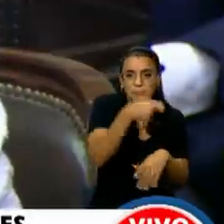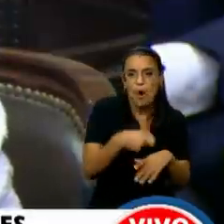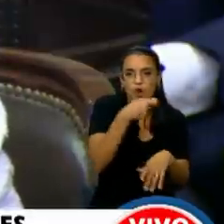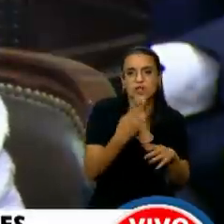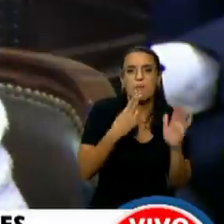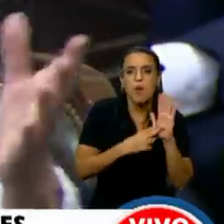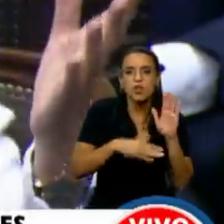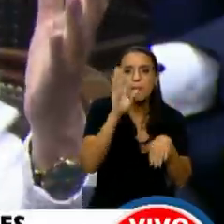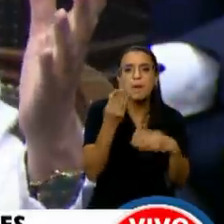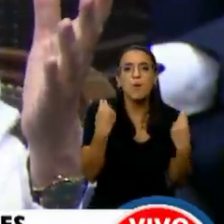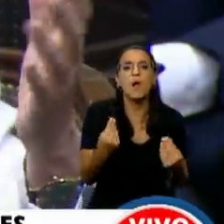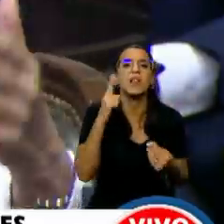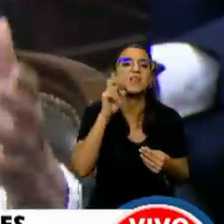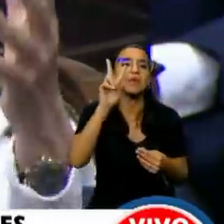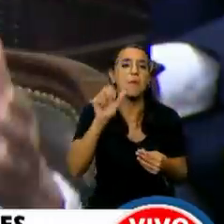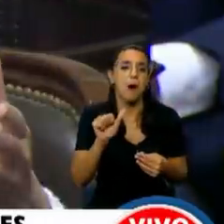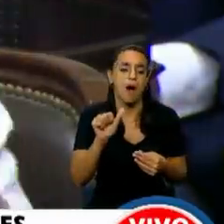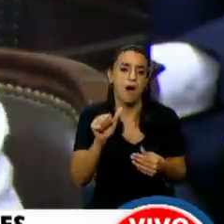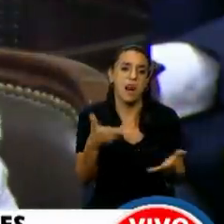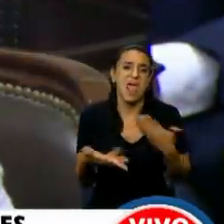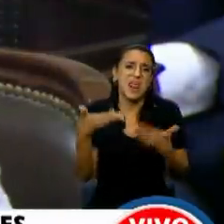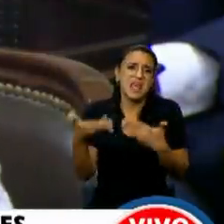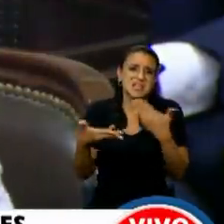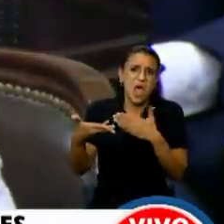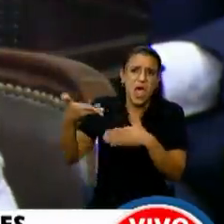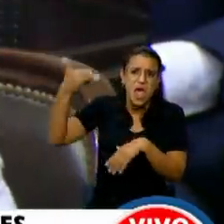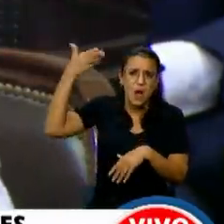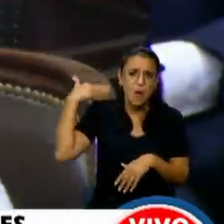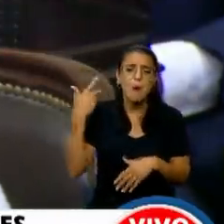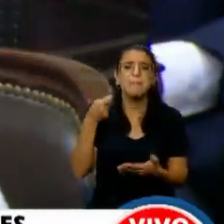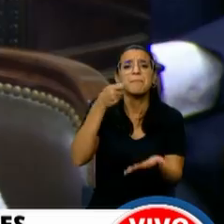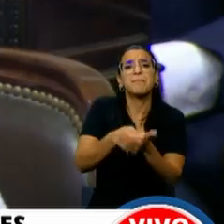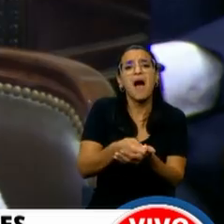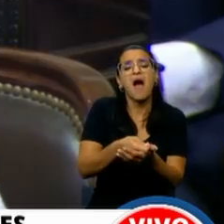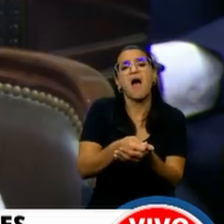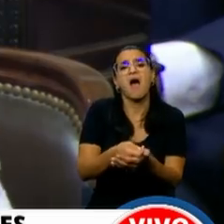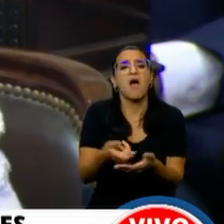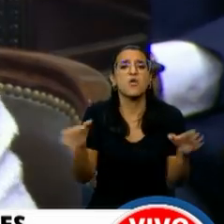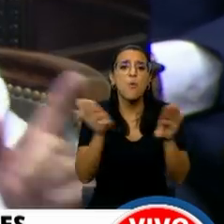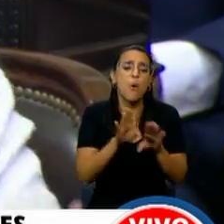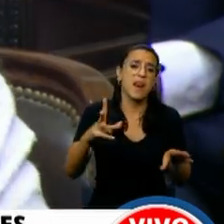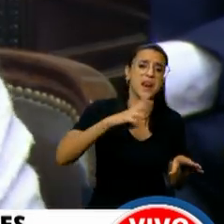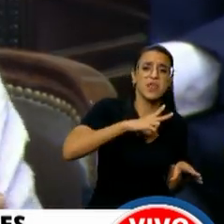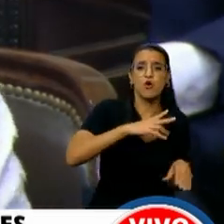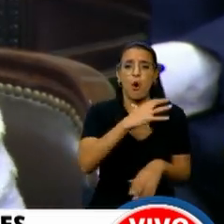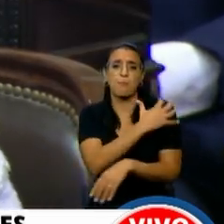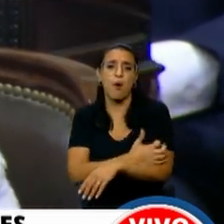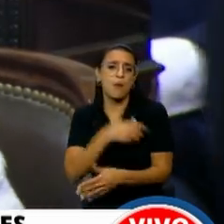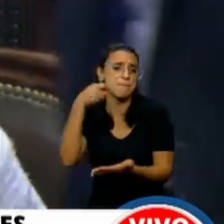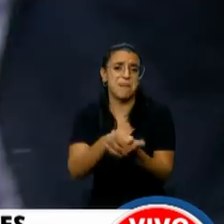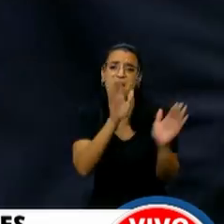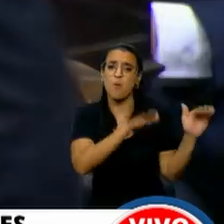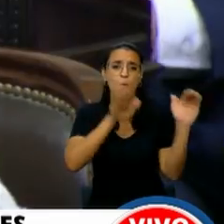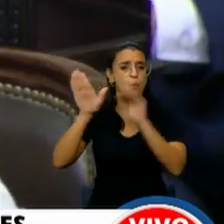estructura es el iva el más regresivo de todos el que pagan exactamente igual los ricos y los pobres